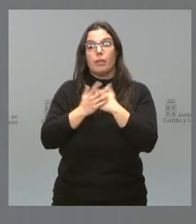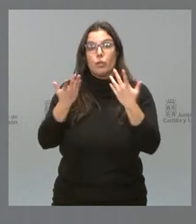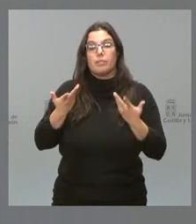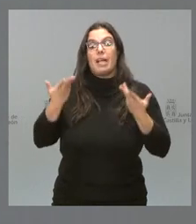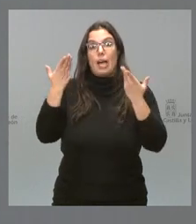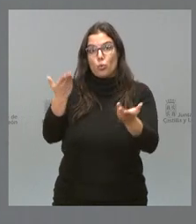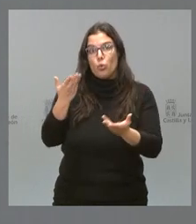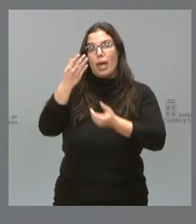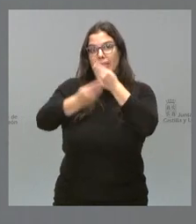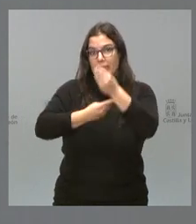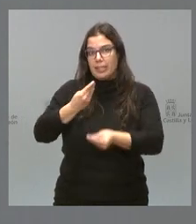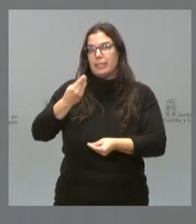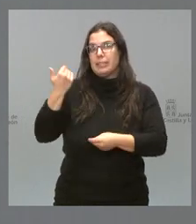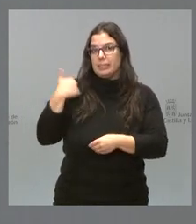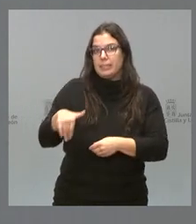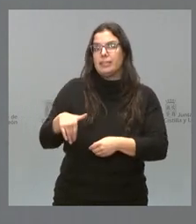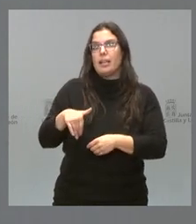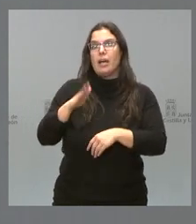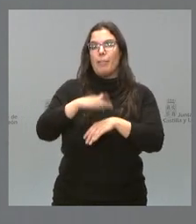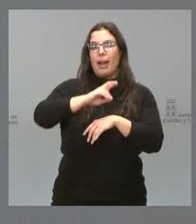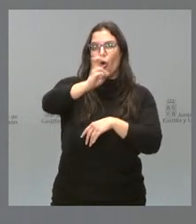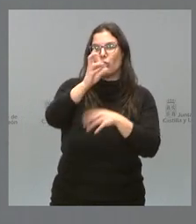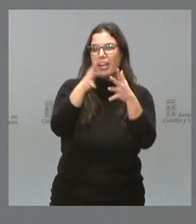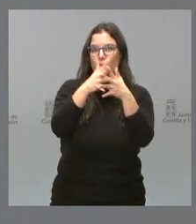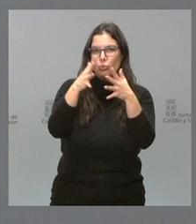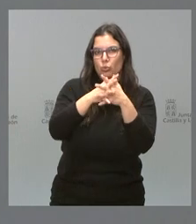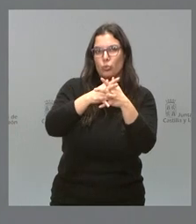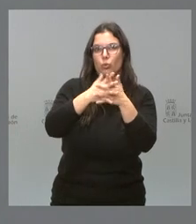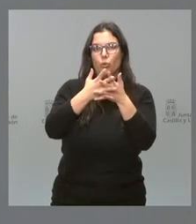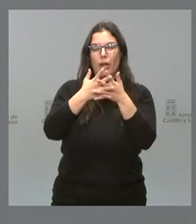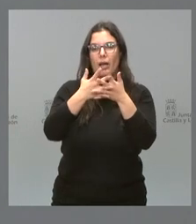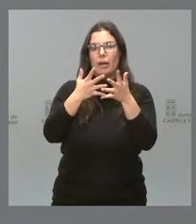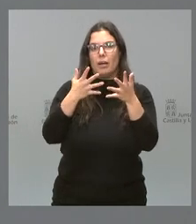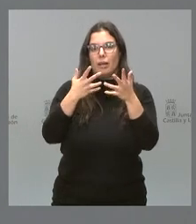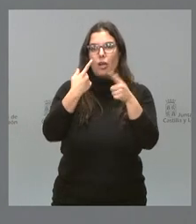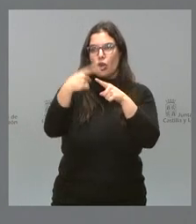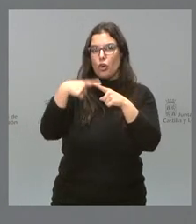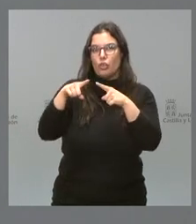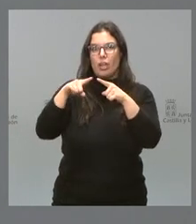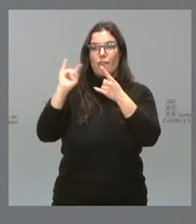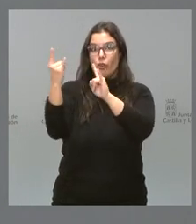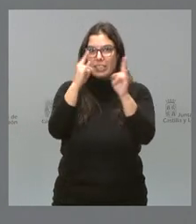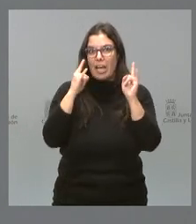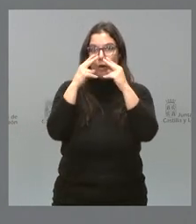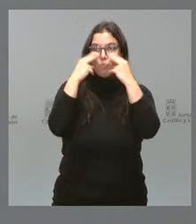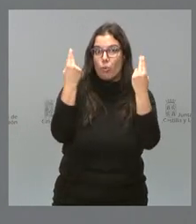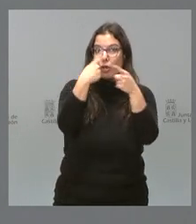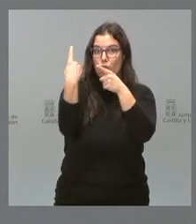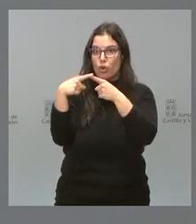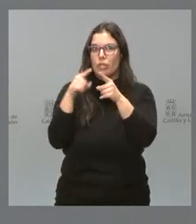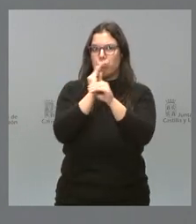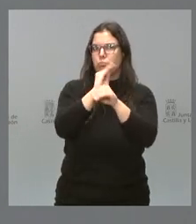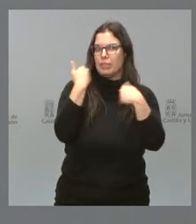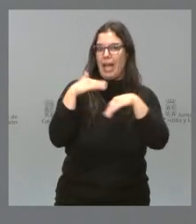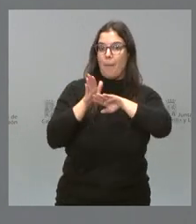ayudas que se han dado para reponer otro tipo de infraestructuras la reposición de la repoblación forestal recordarán ustedes que este incendio